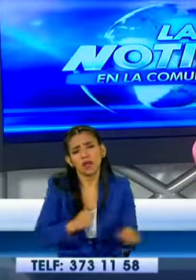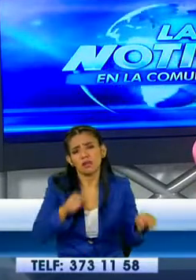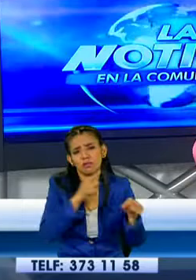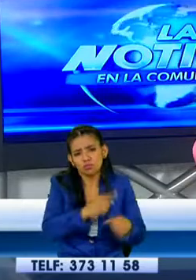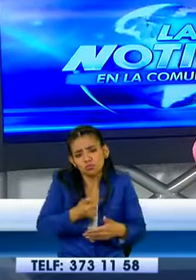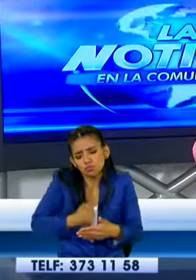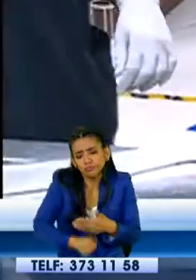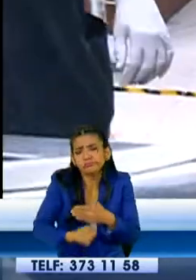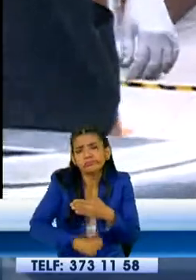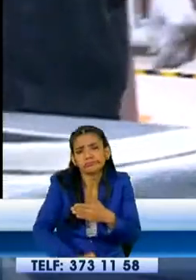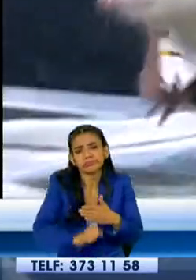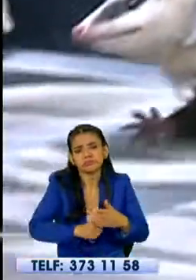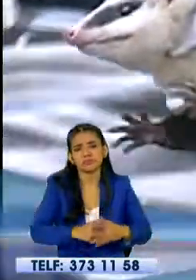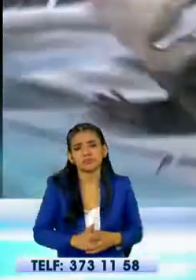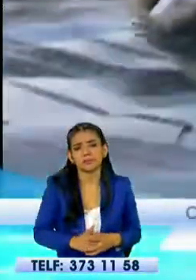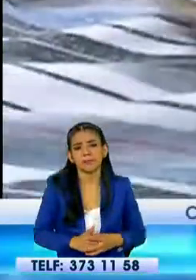crías.